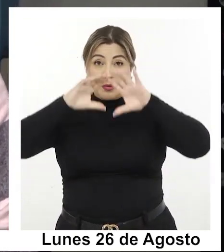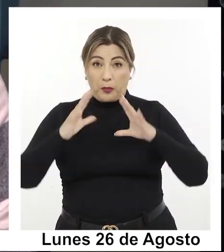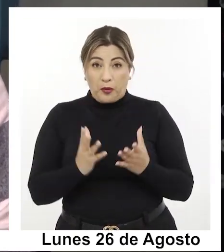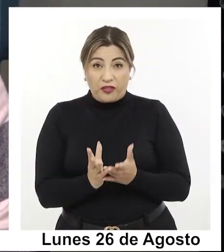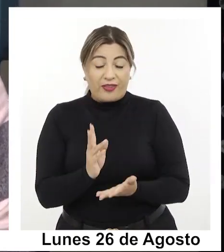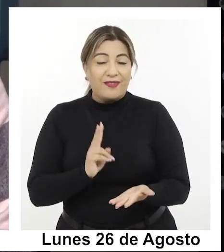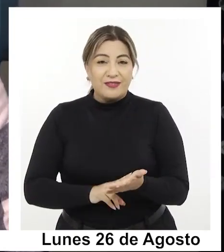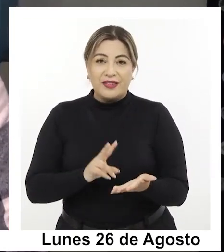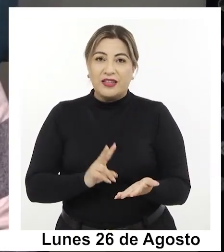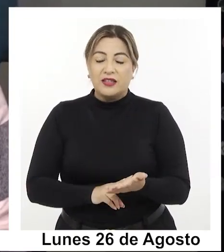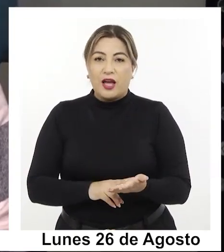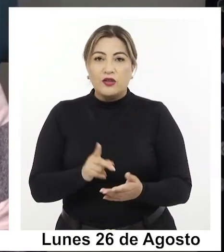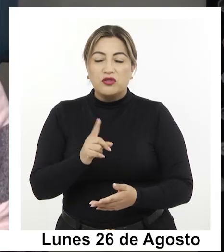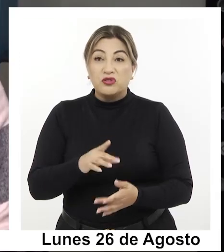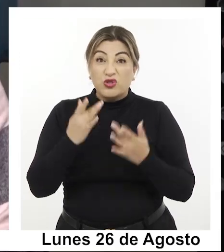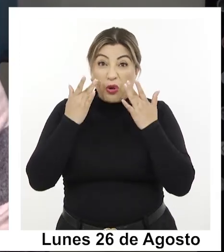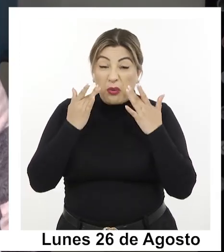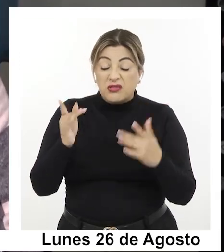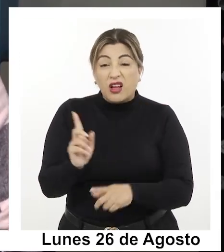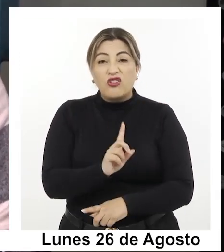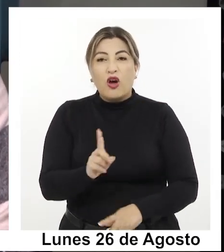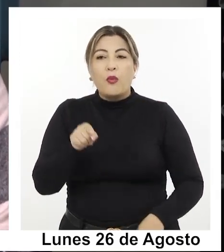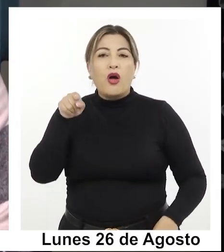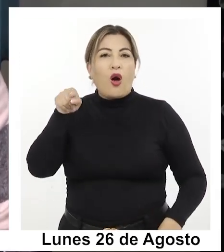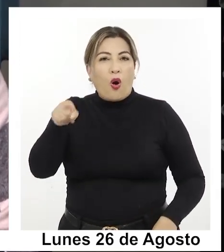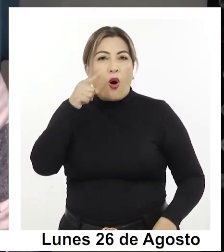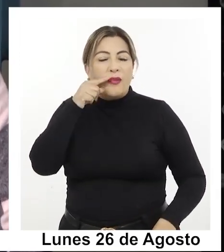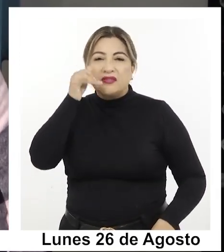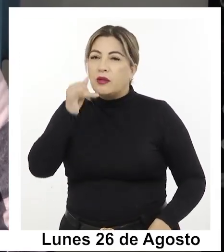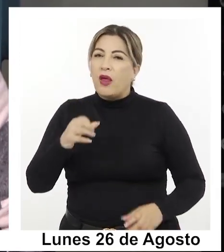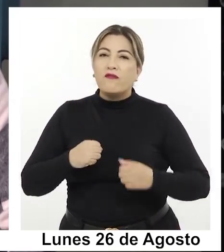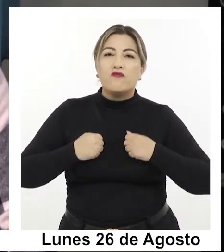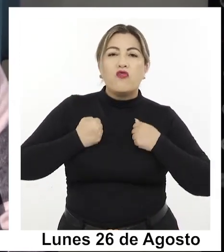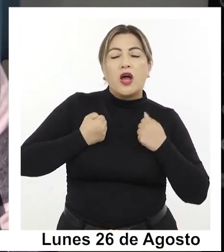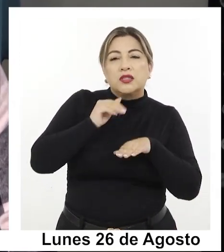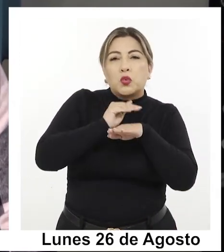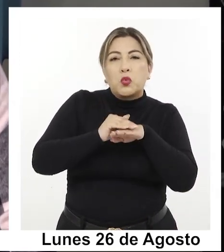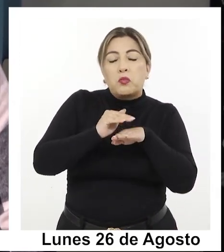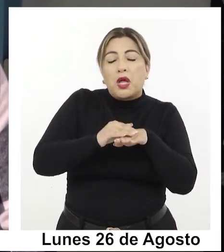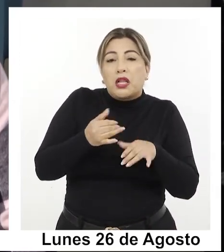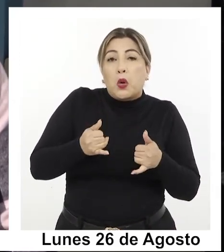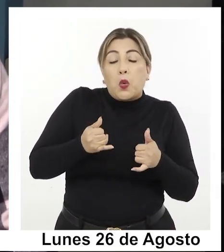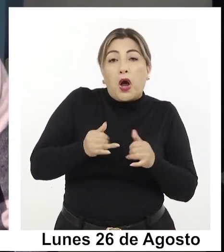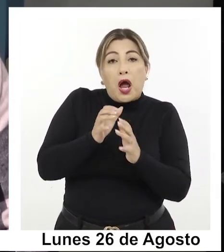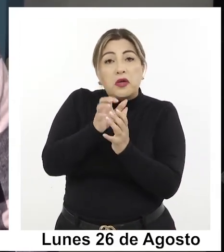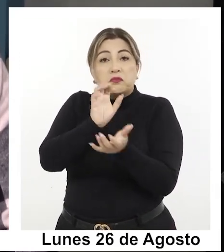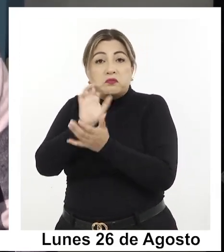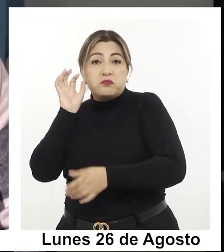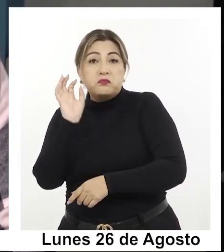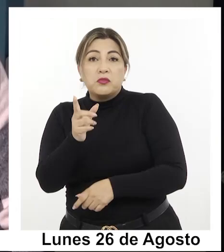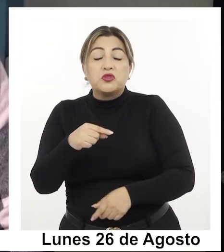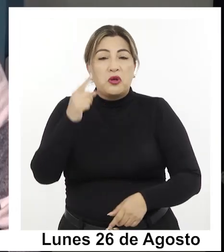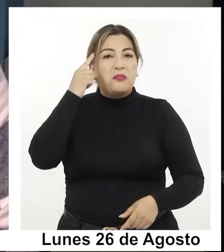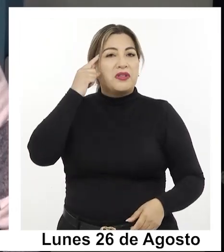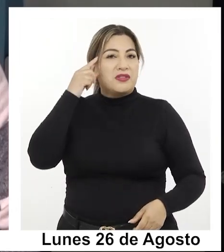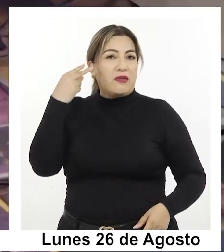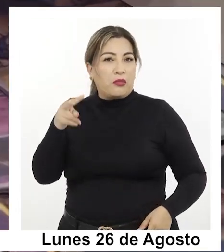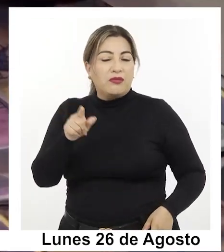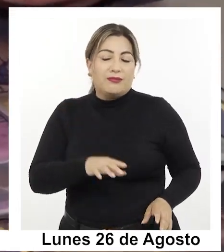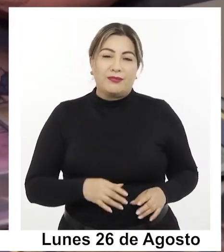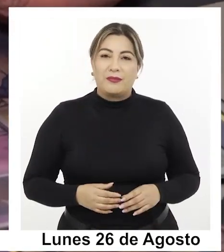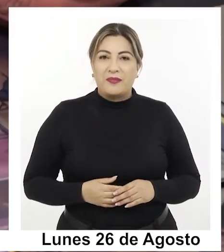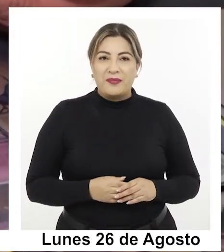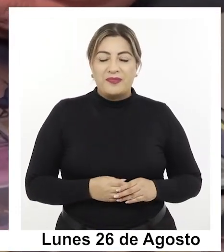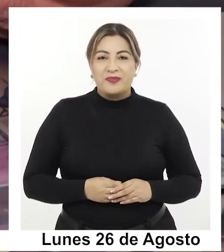la verdad, no nos sorprendió tanto porque él siempre fue forzado, siempre fue humilde para jugar y era lo que esperamos de él, la verdad.